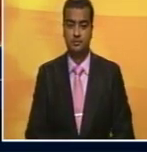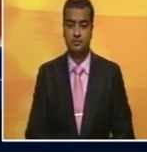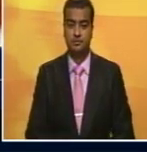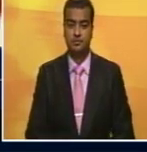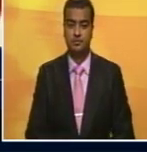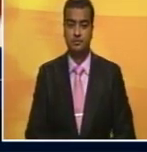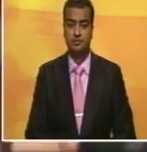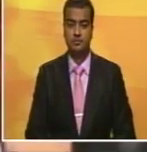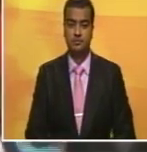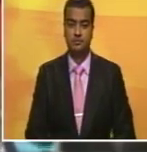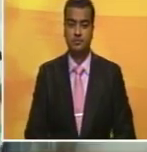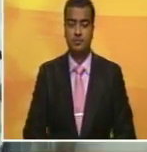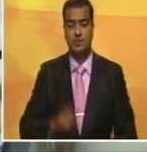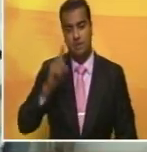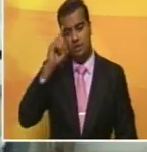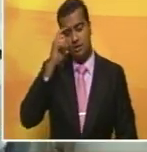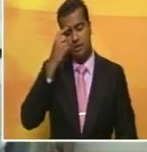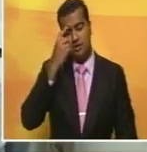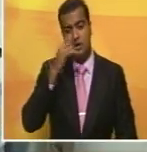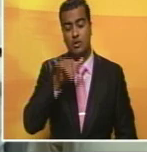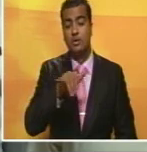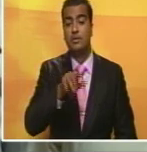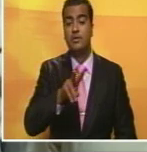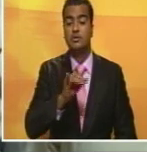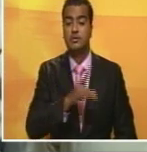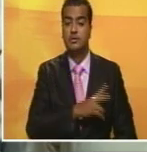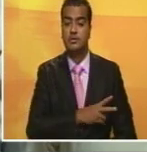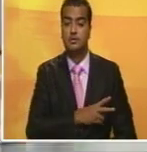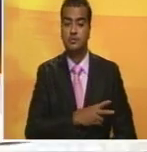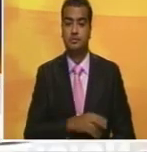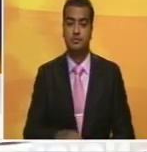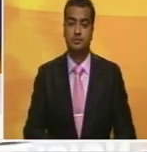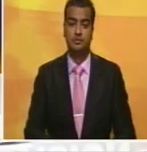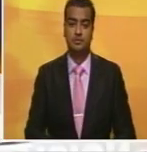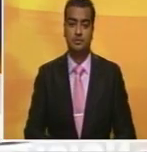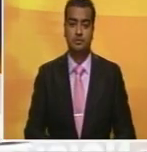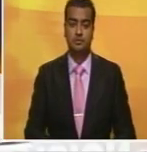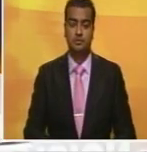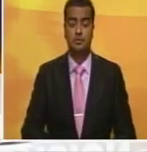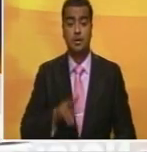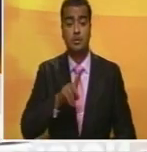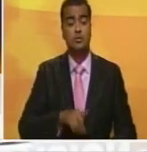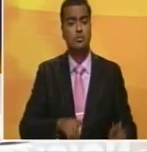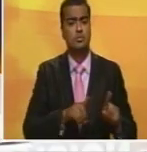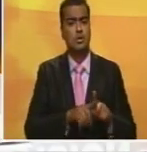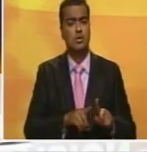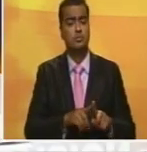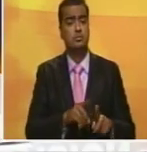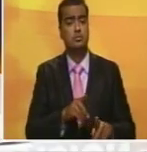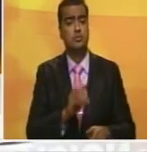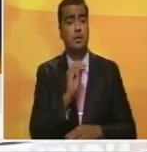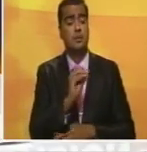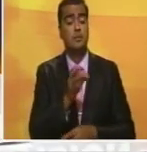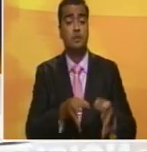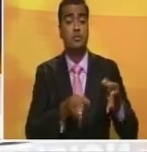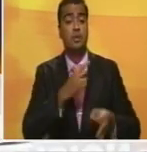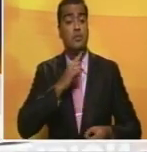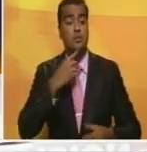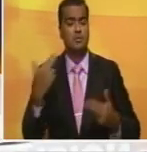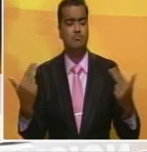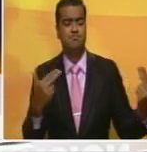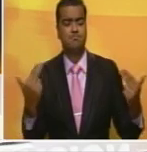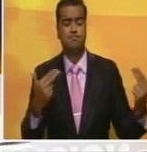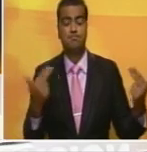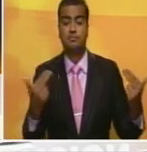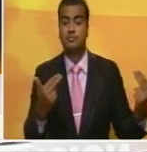el estado. Reportó Joel Vargas para Noticiero Venevisión. 2 sujetos solicitados por la justicia murieron en un enfrentamiento